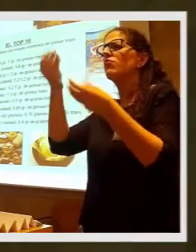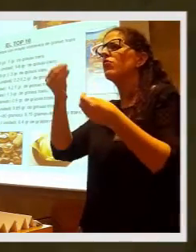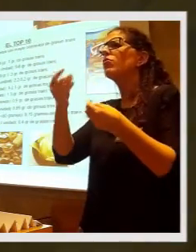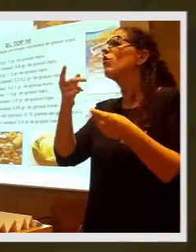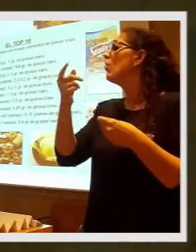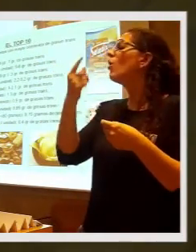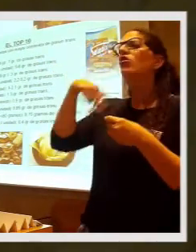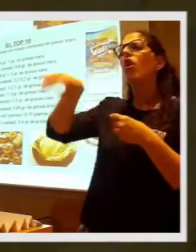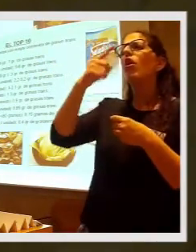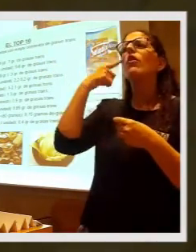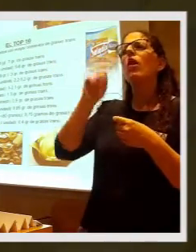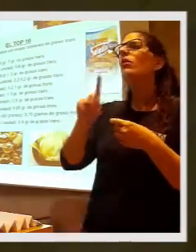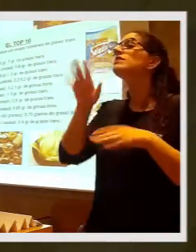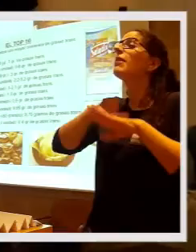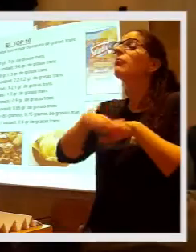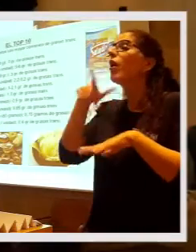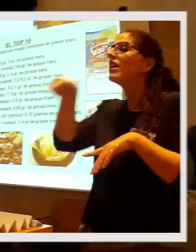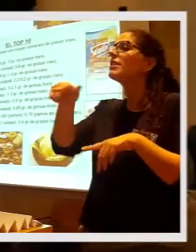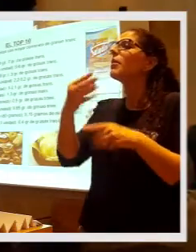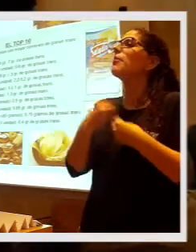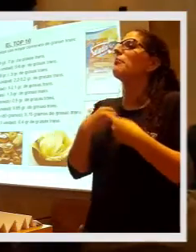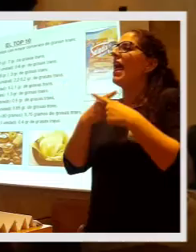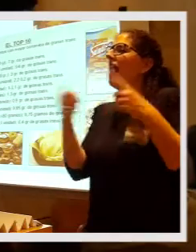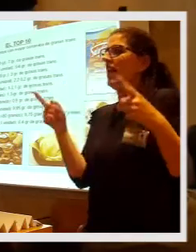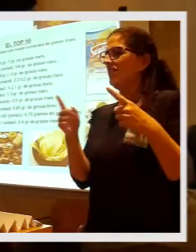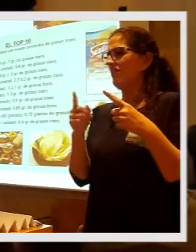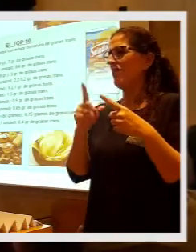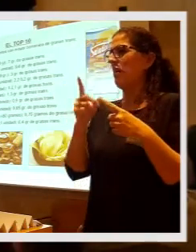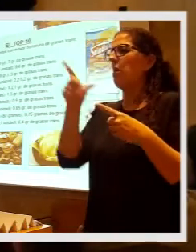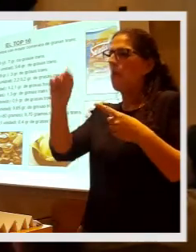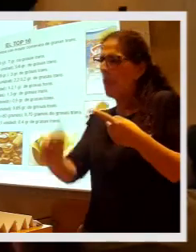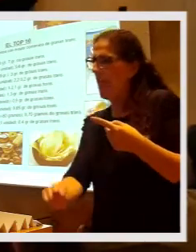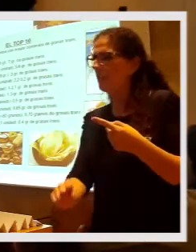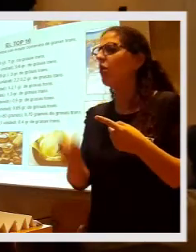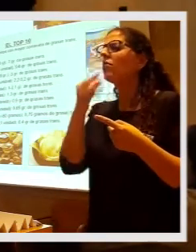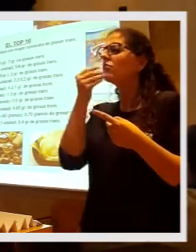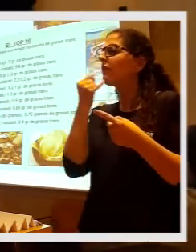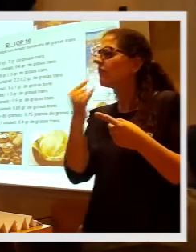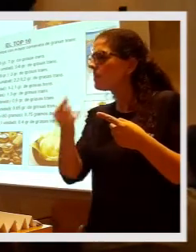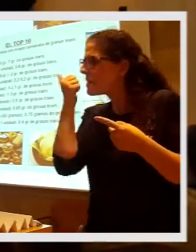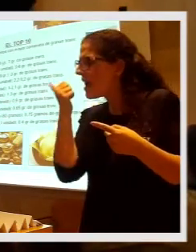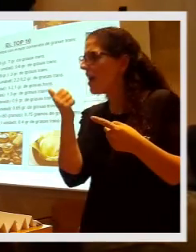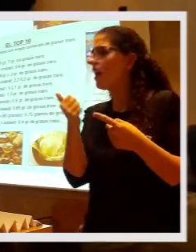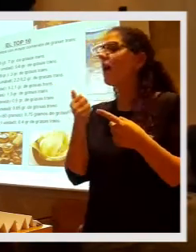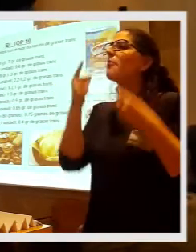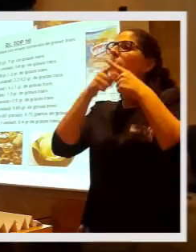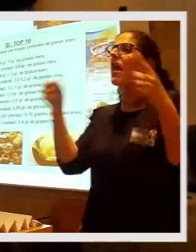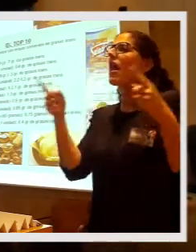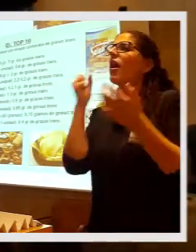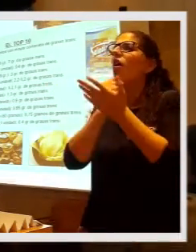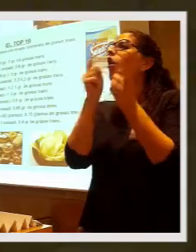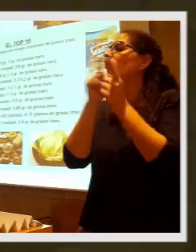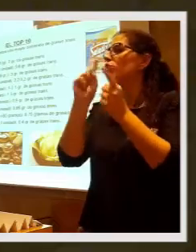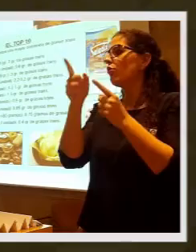esos alimentos pues perduren más, tengan una mayor palatabilidad, o sea, sepan mejor, duren más en el tiempo y por lo tanto les